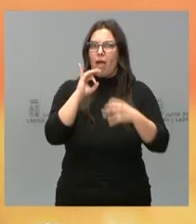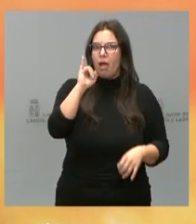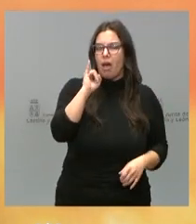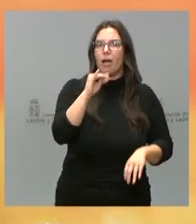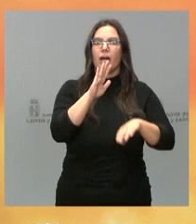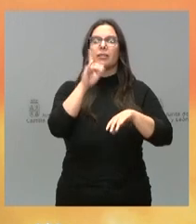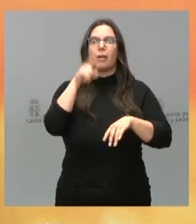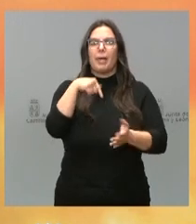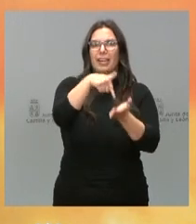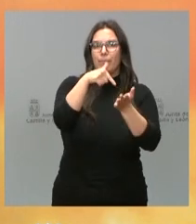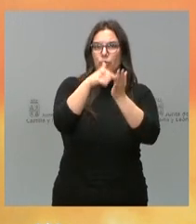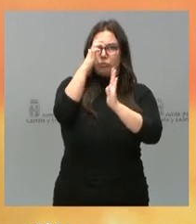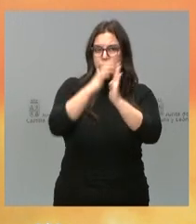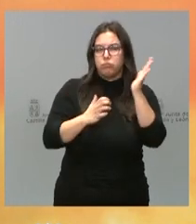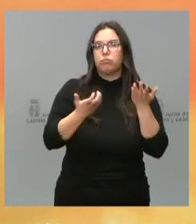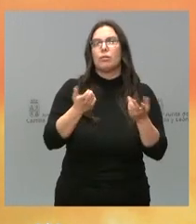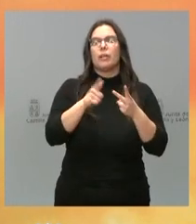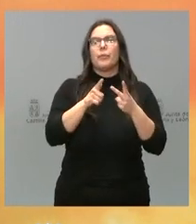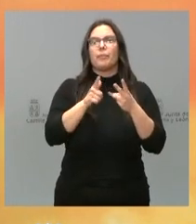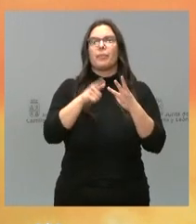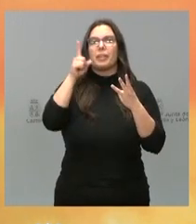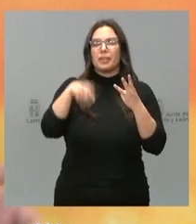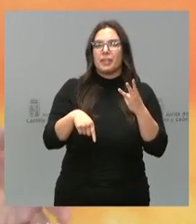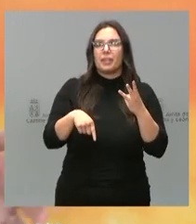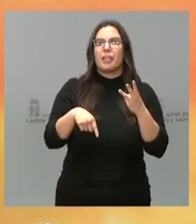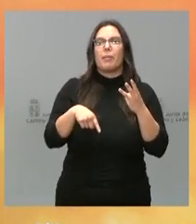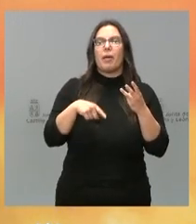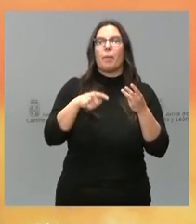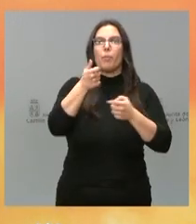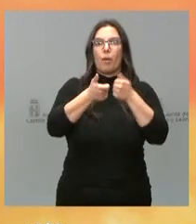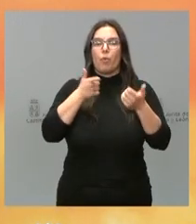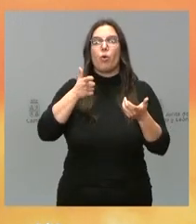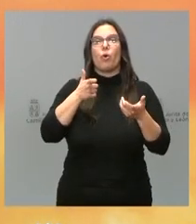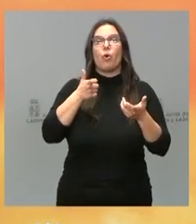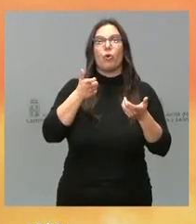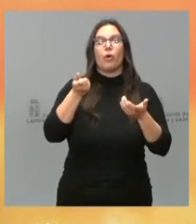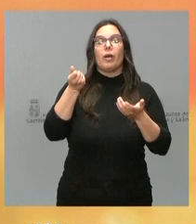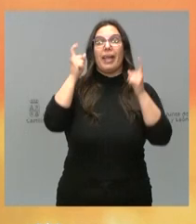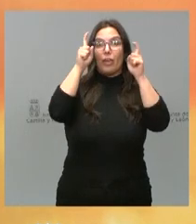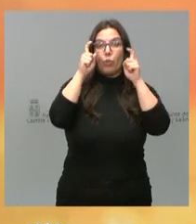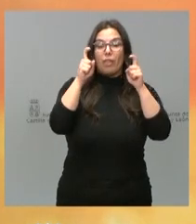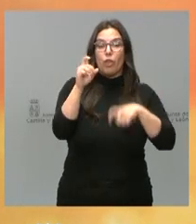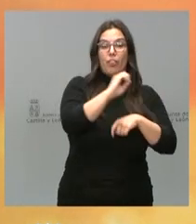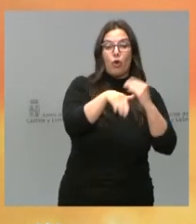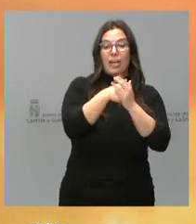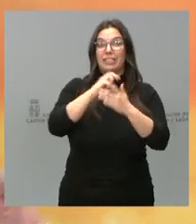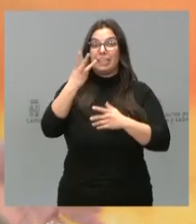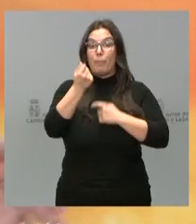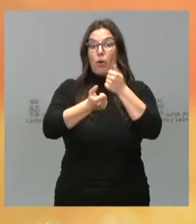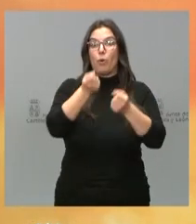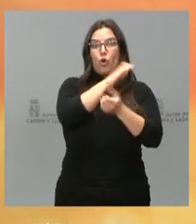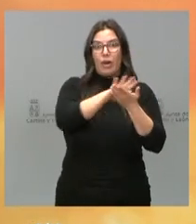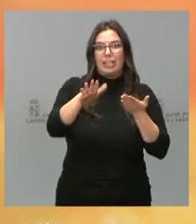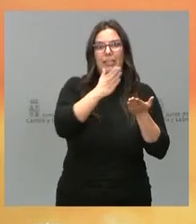beneficios Fiscales también a la progresiva gratuidad en educación de 0 a 3 años y